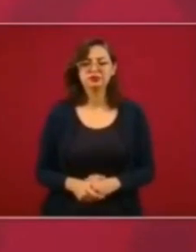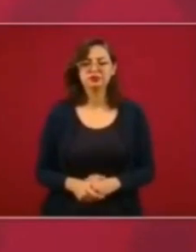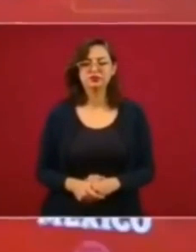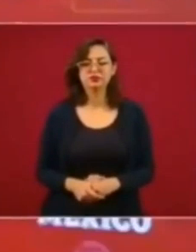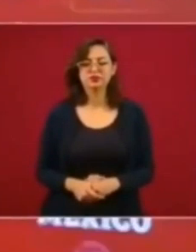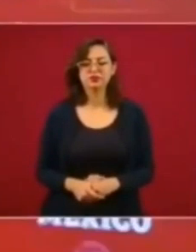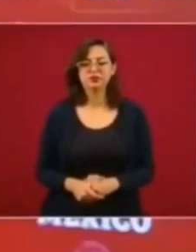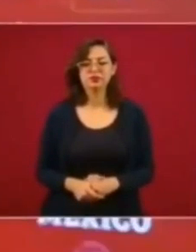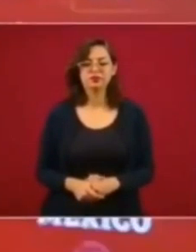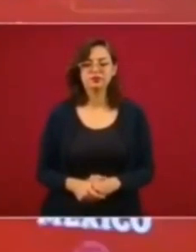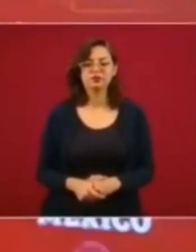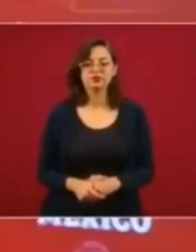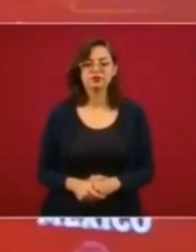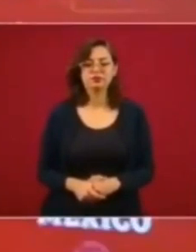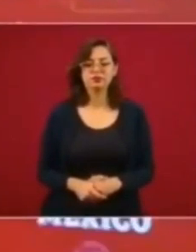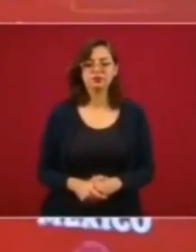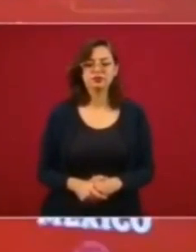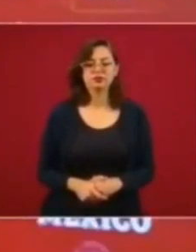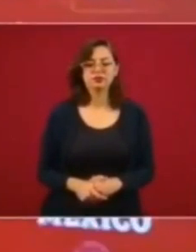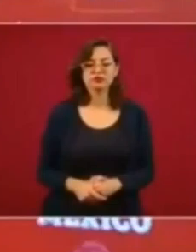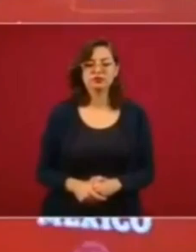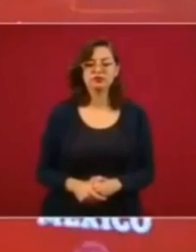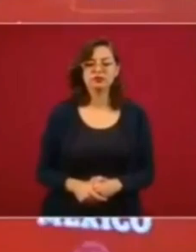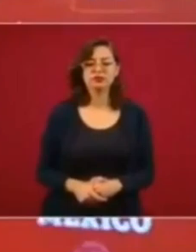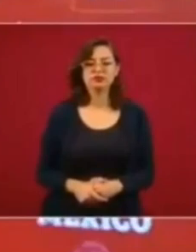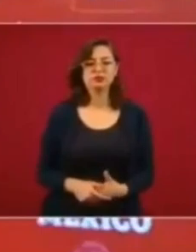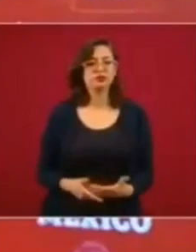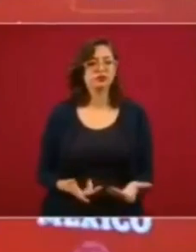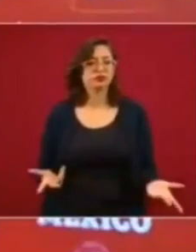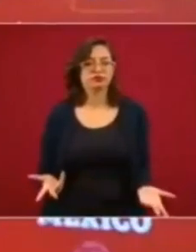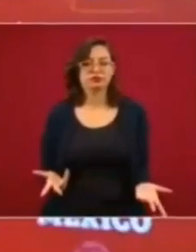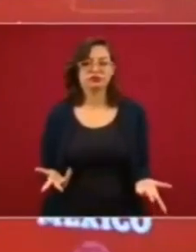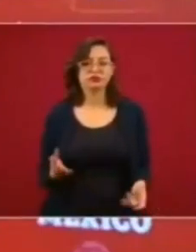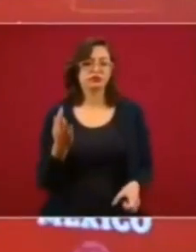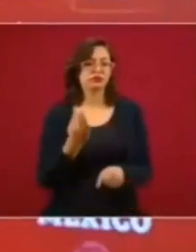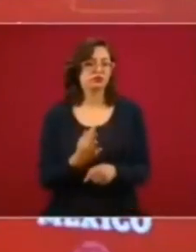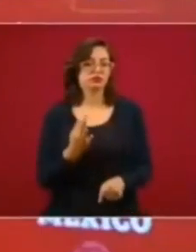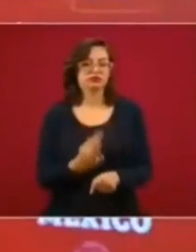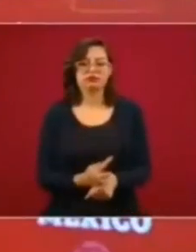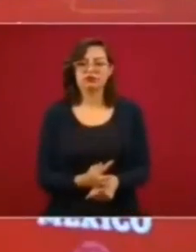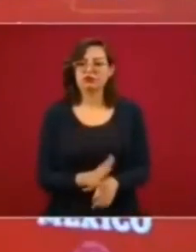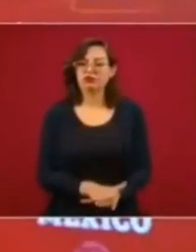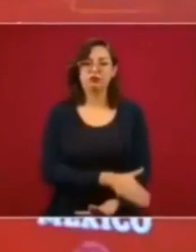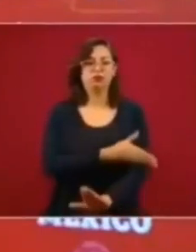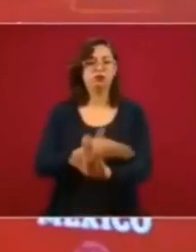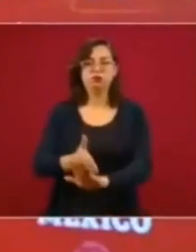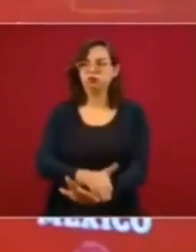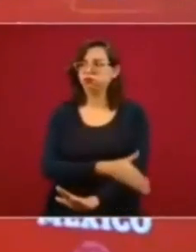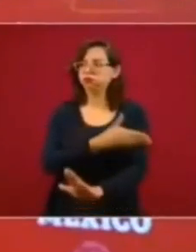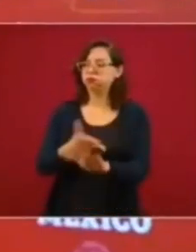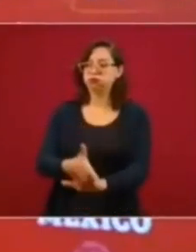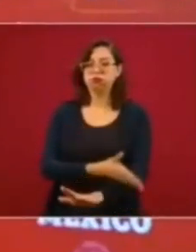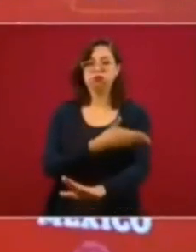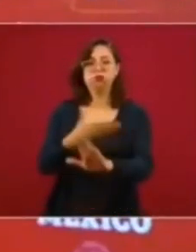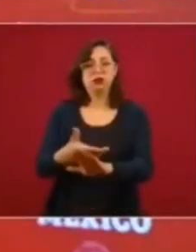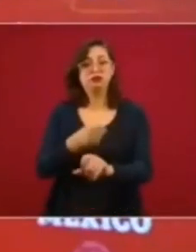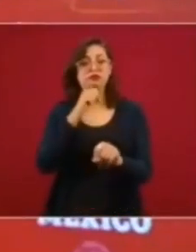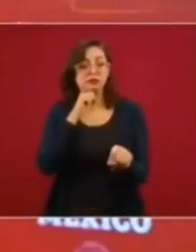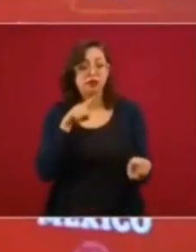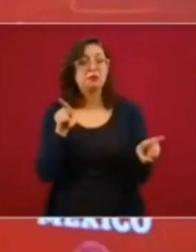porque pues han emprendido contra ella desde luego contra mi